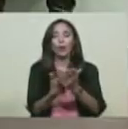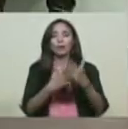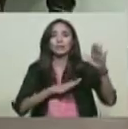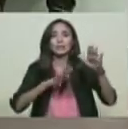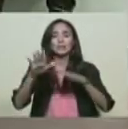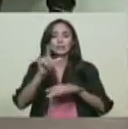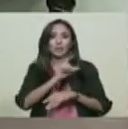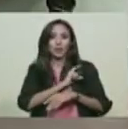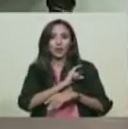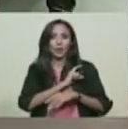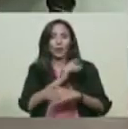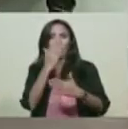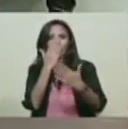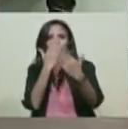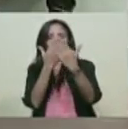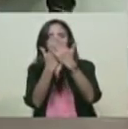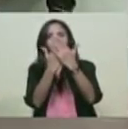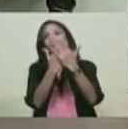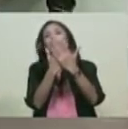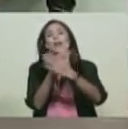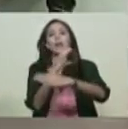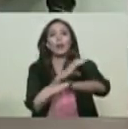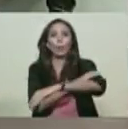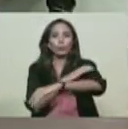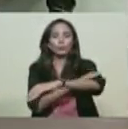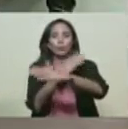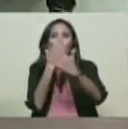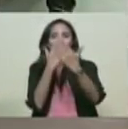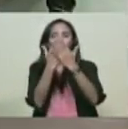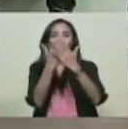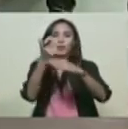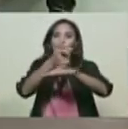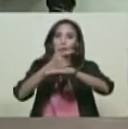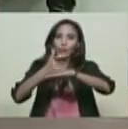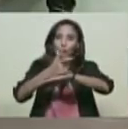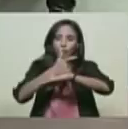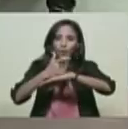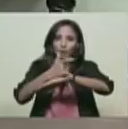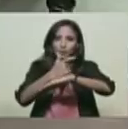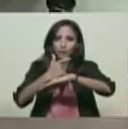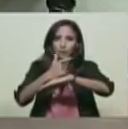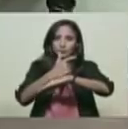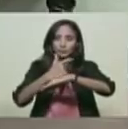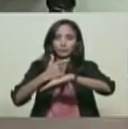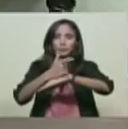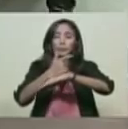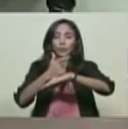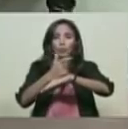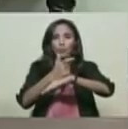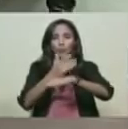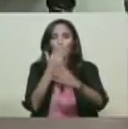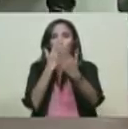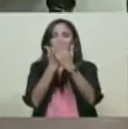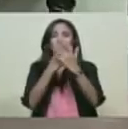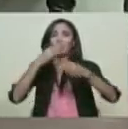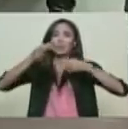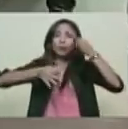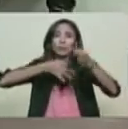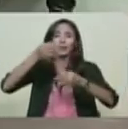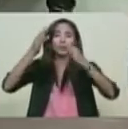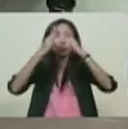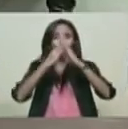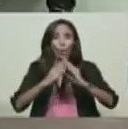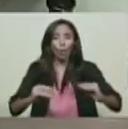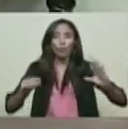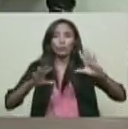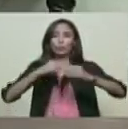enero. He sido notificado oficialmente por la presidenta de la Asamblea Nacional Constituyente. Y en